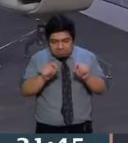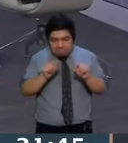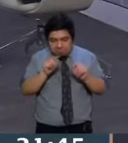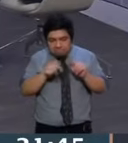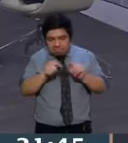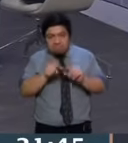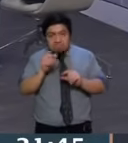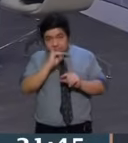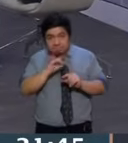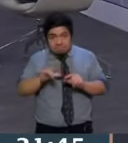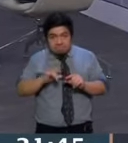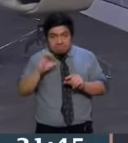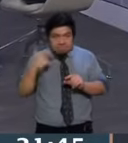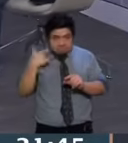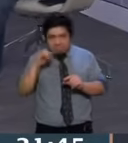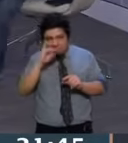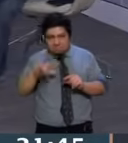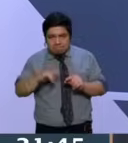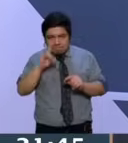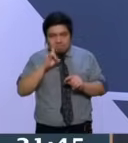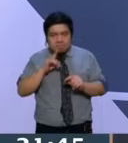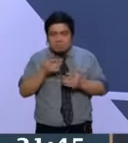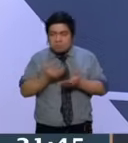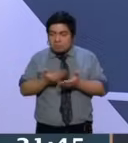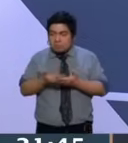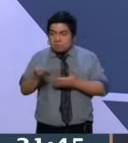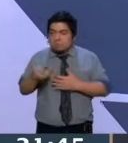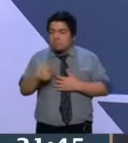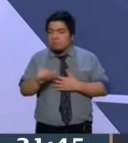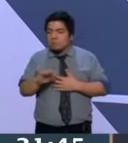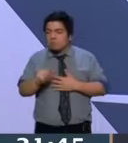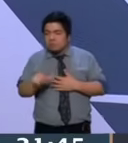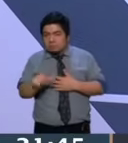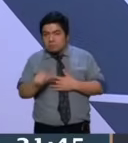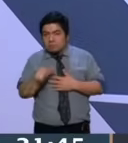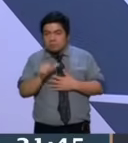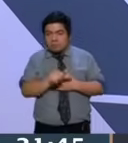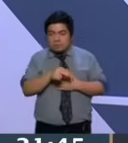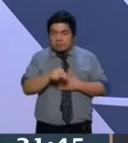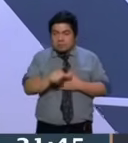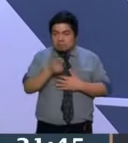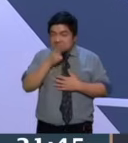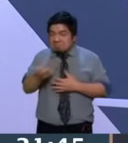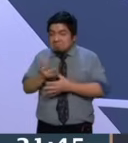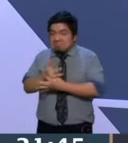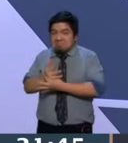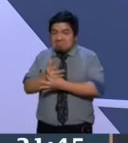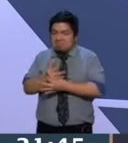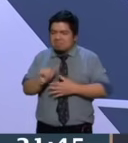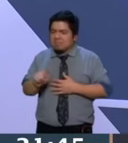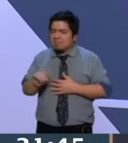a la jefa de gobierno. Y ahí están en las versiones públicas de la Gaceta. Me habla Ana Francis de que